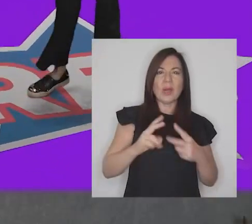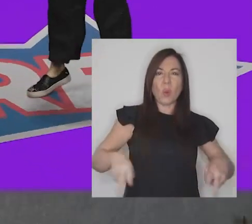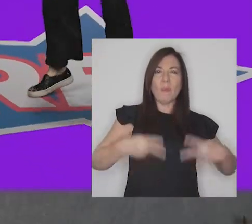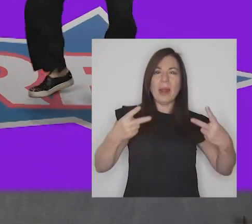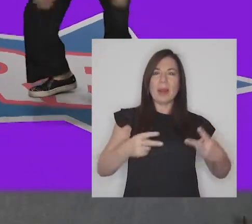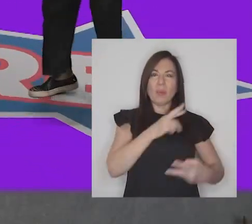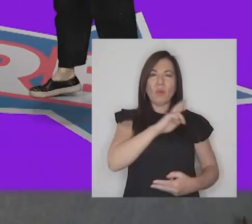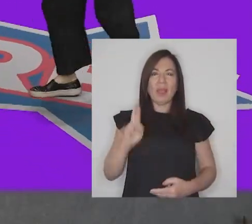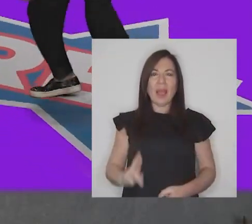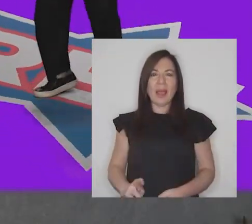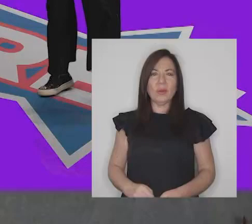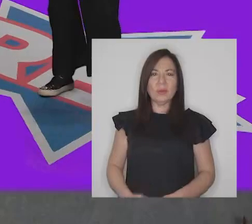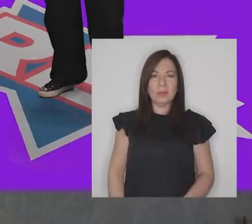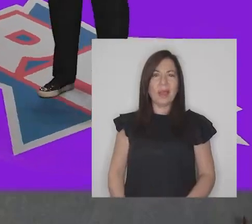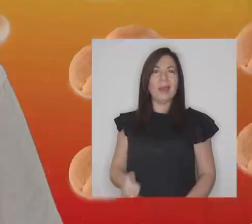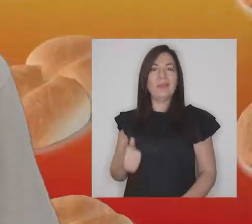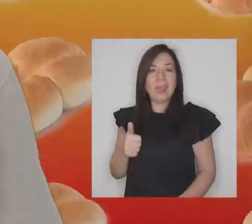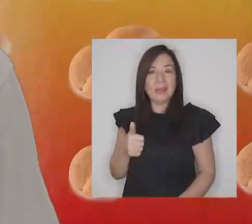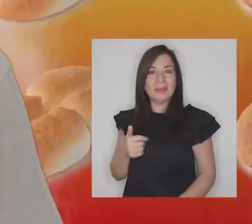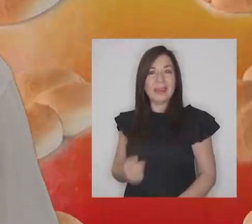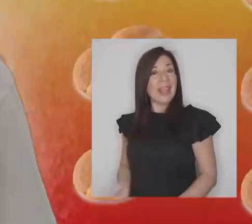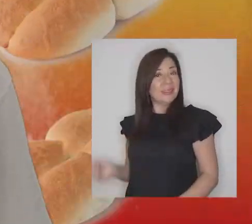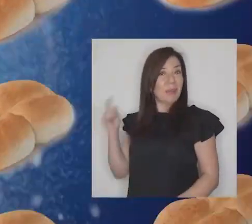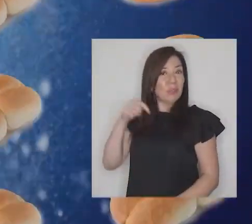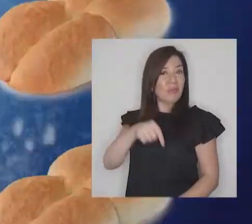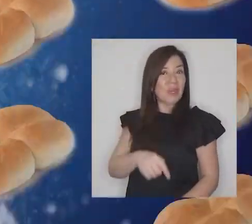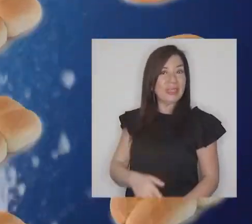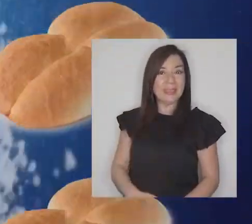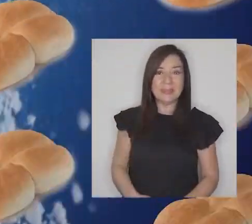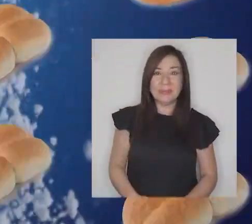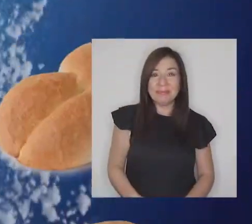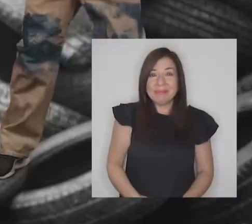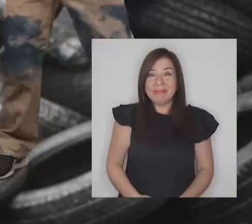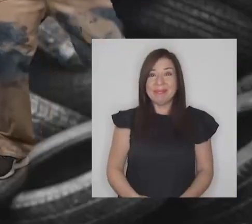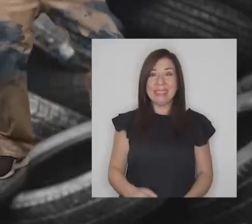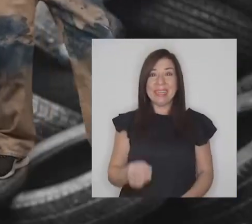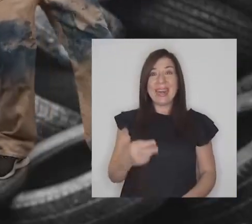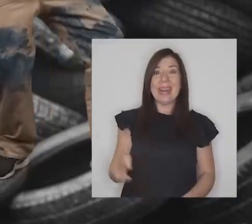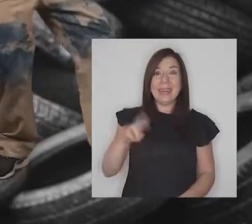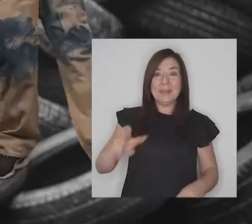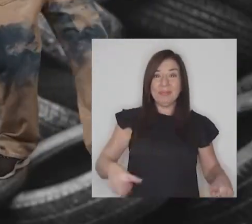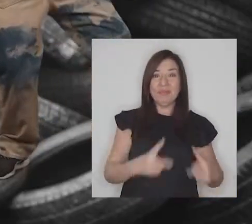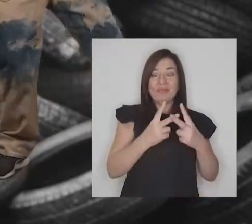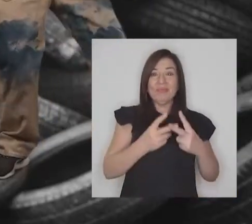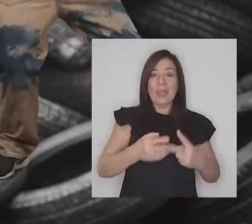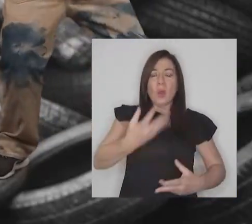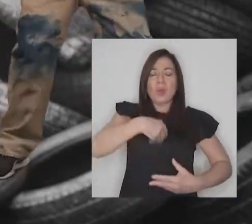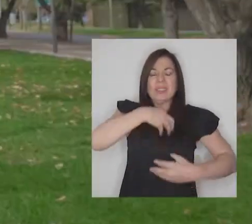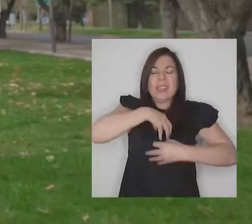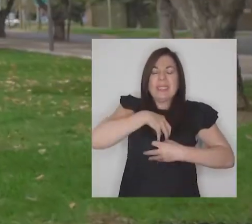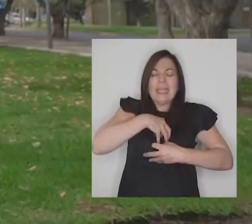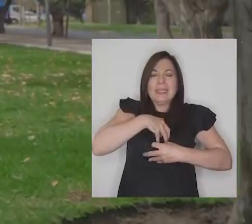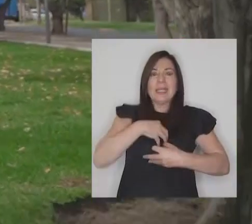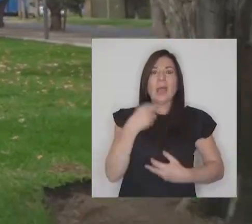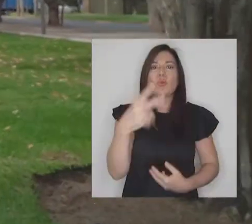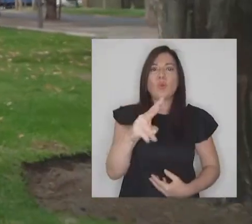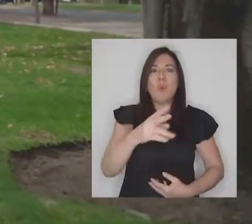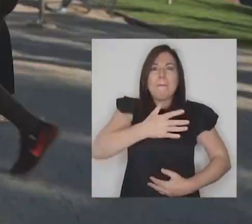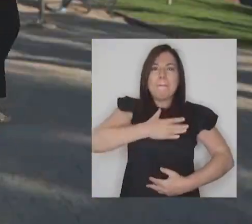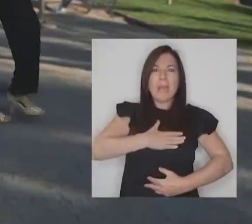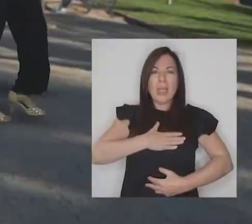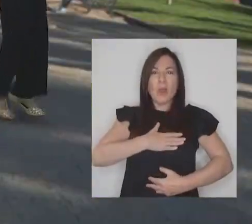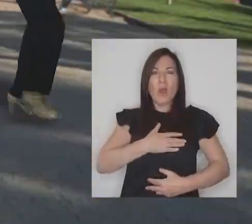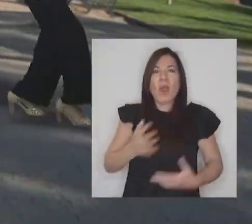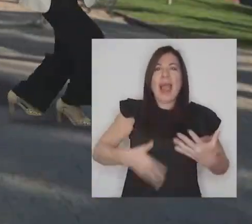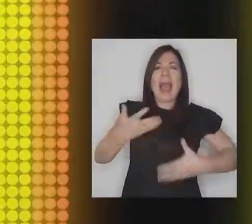reconstruir recuperar republicano bien estamos de vuelta reconstruir recuperar nuestra esencia lo tuyo